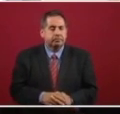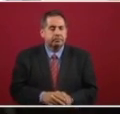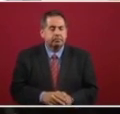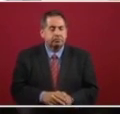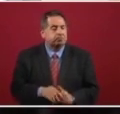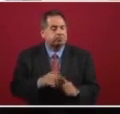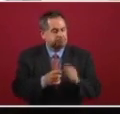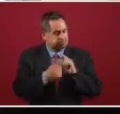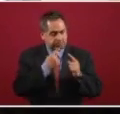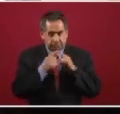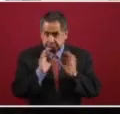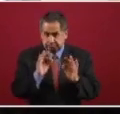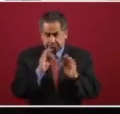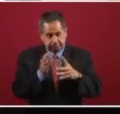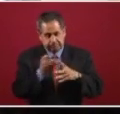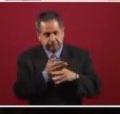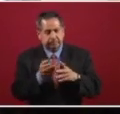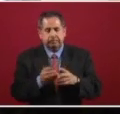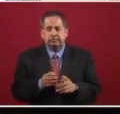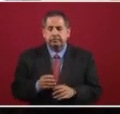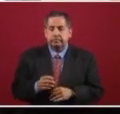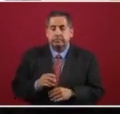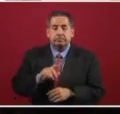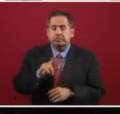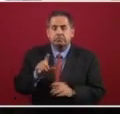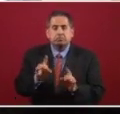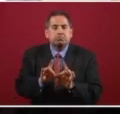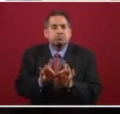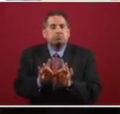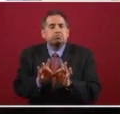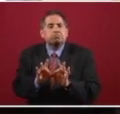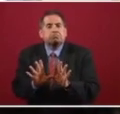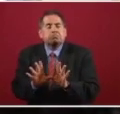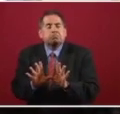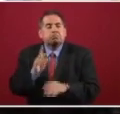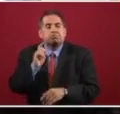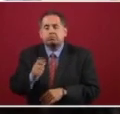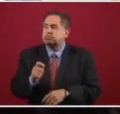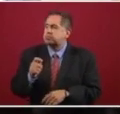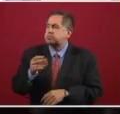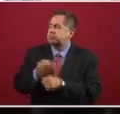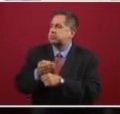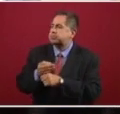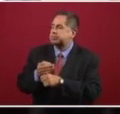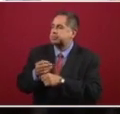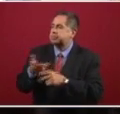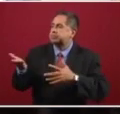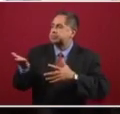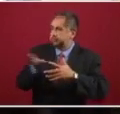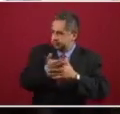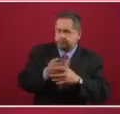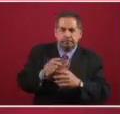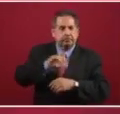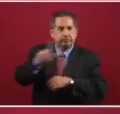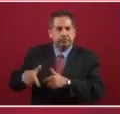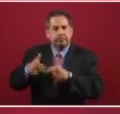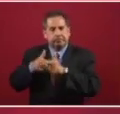Y de repente dice, bueno, pues vamos a un corte y regresamos.